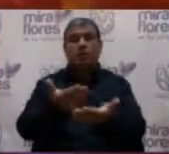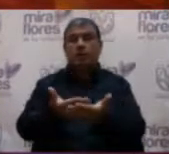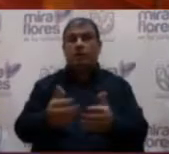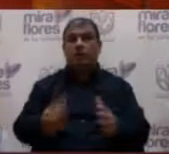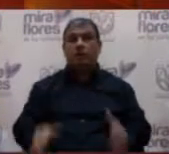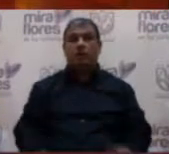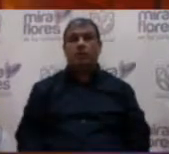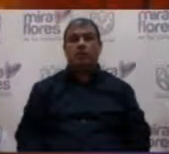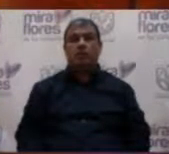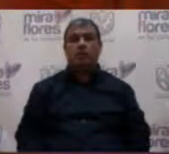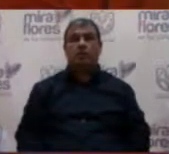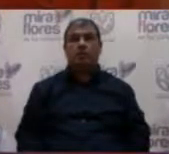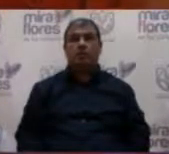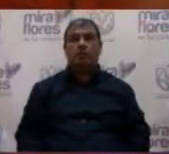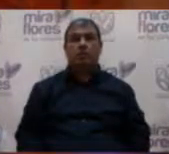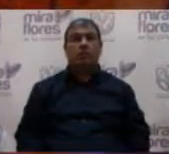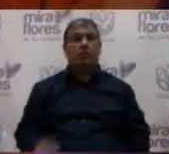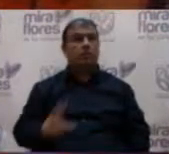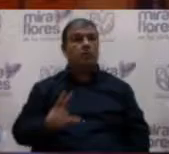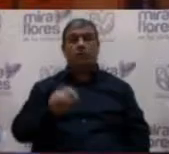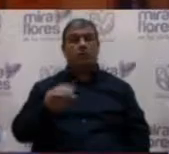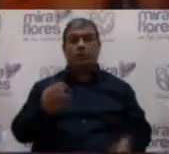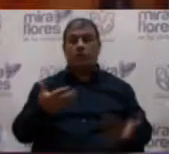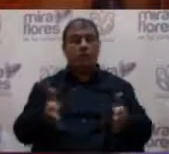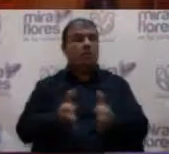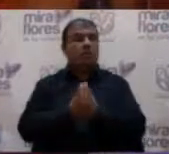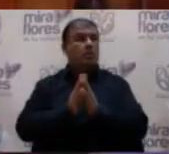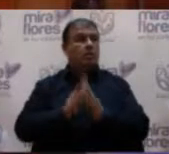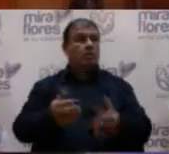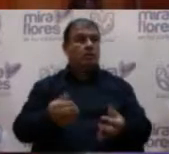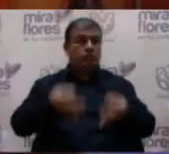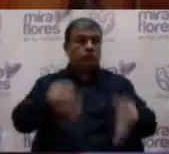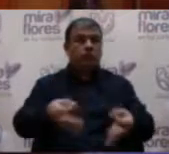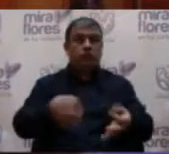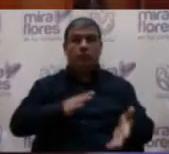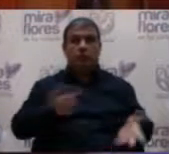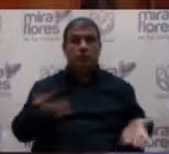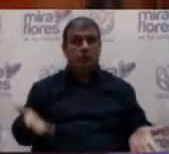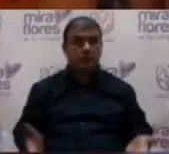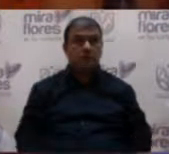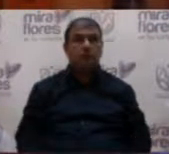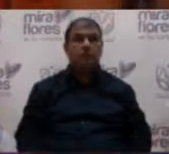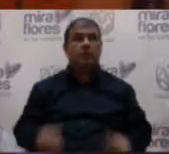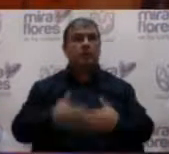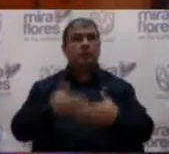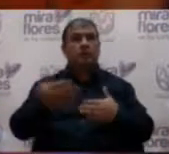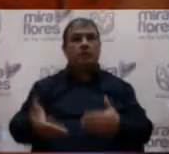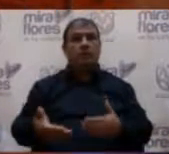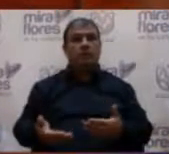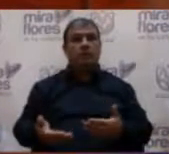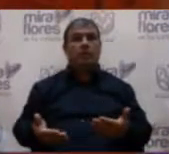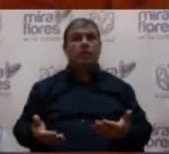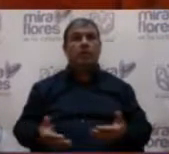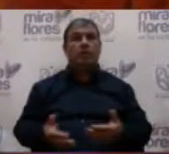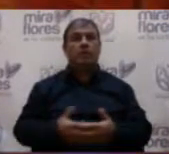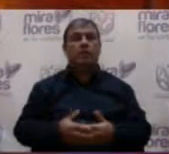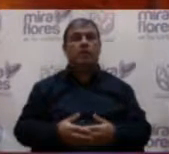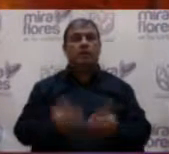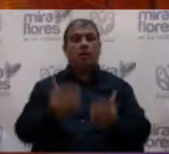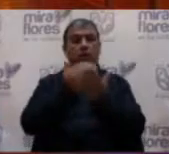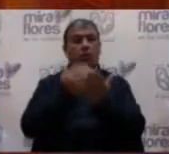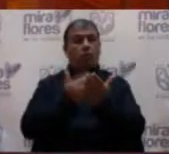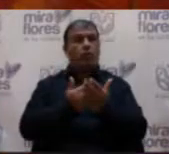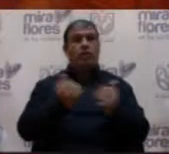pedidos? Señor alcalde. No hay pedidos formalmente presentados. Entonces, vamos a lo que es orden del día.